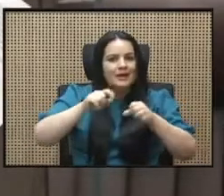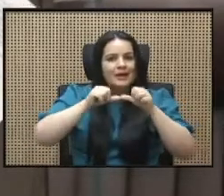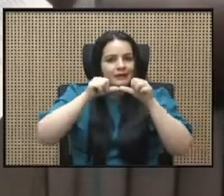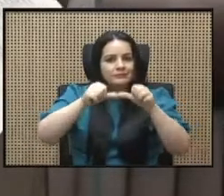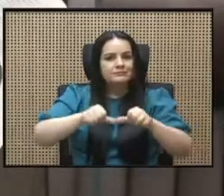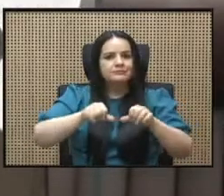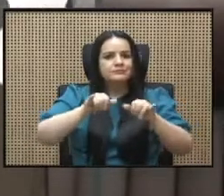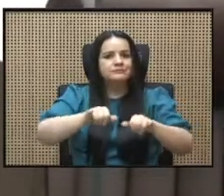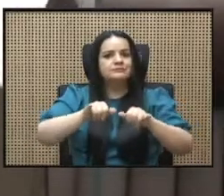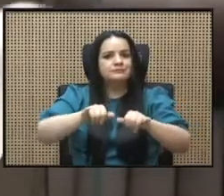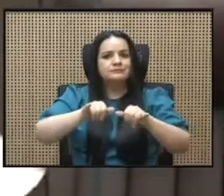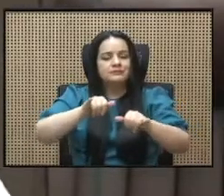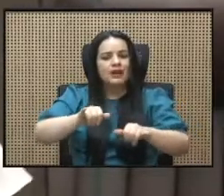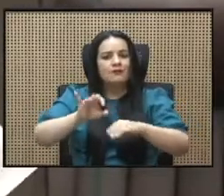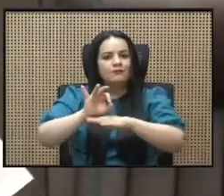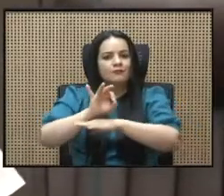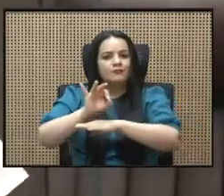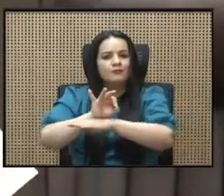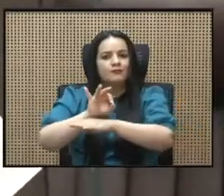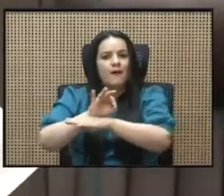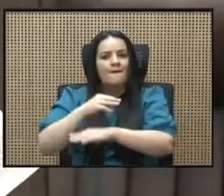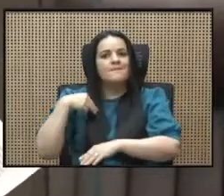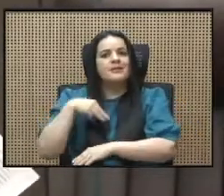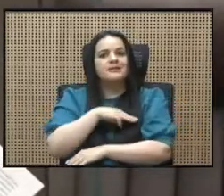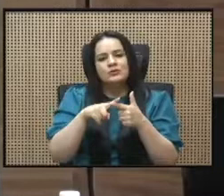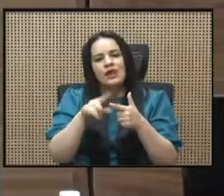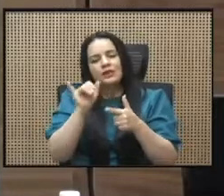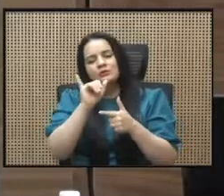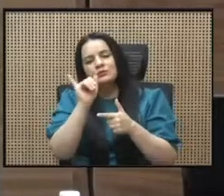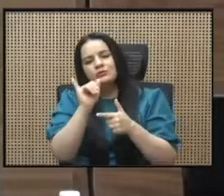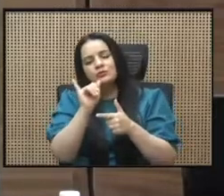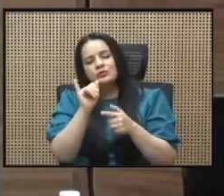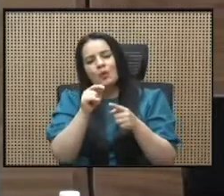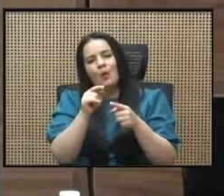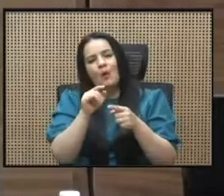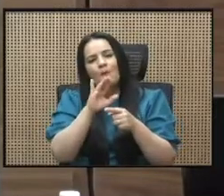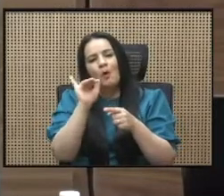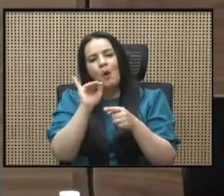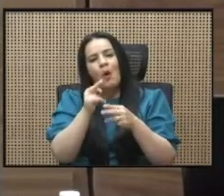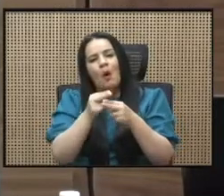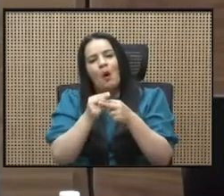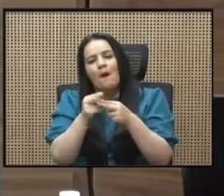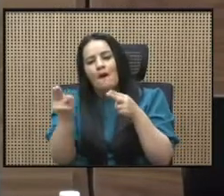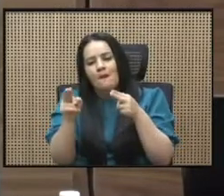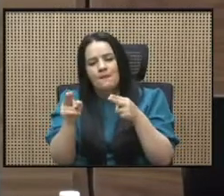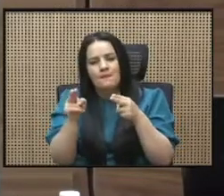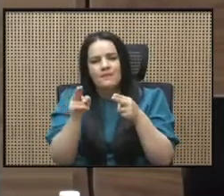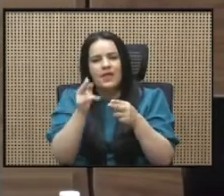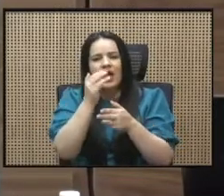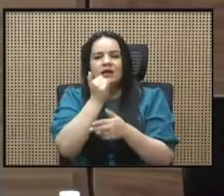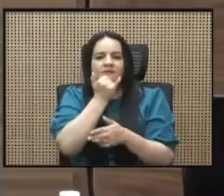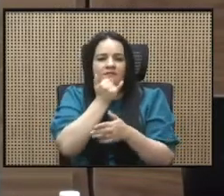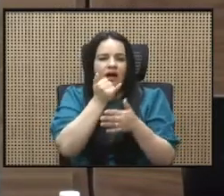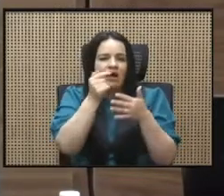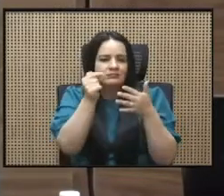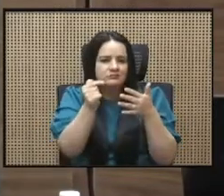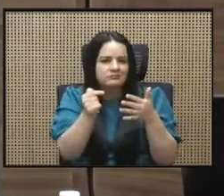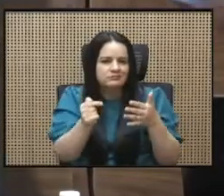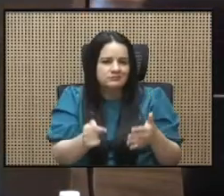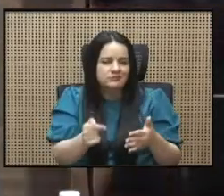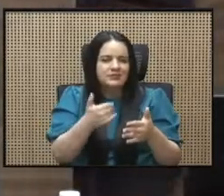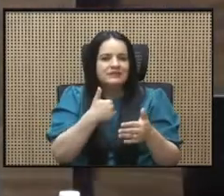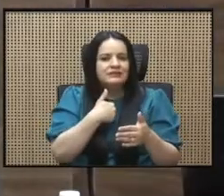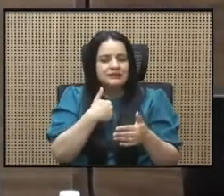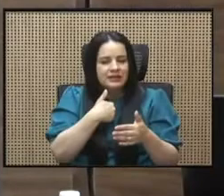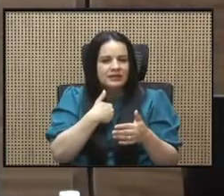funcionamiento del Ministerio de Seguridad. La diputada Solia Bolio manifestó que los rubros que se recortan en